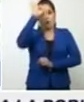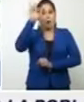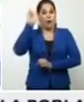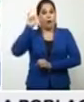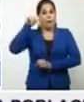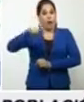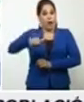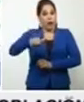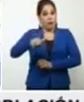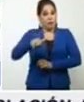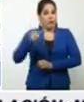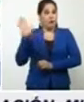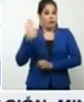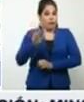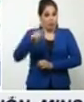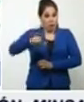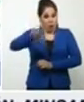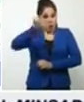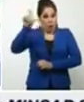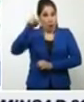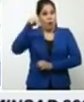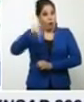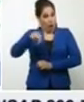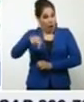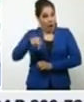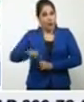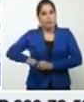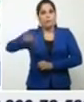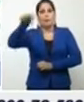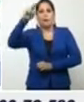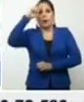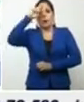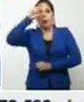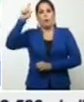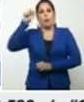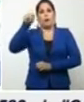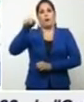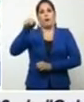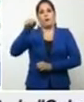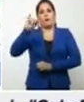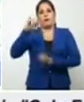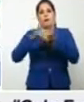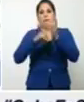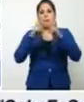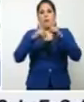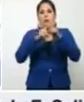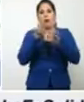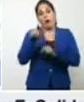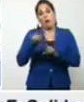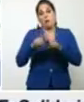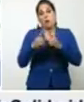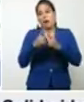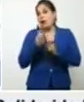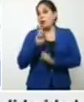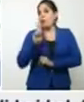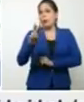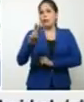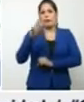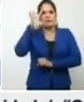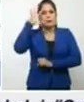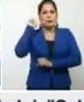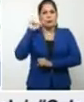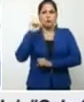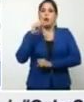directamente desde que fue detectada a su entrada al país hasta el IPK, donde se encuentra ingresada tras dar